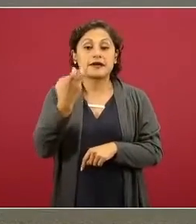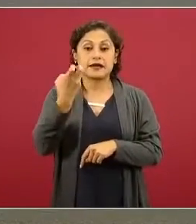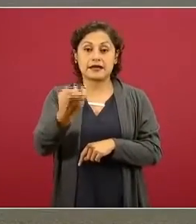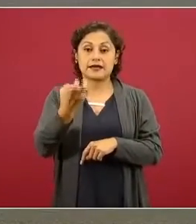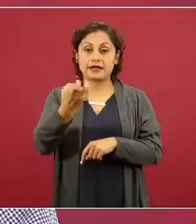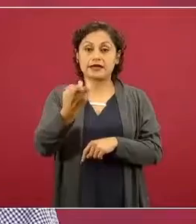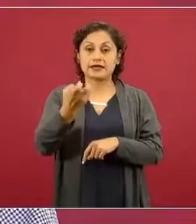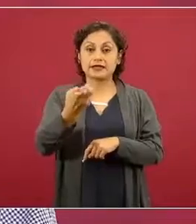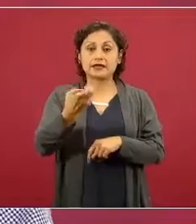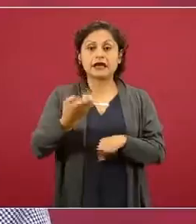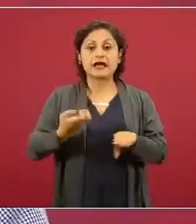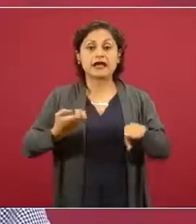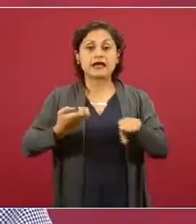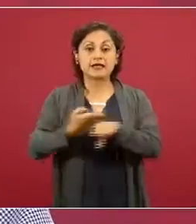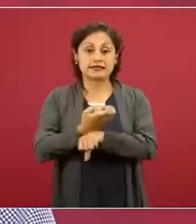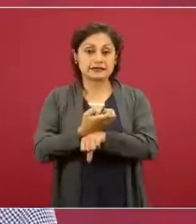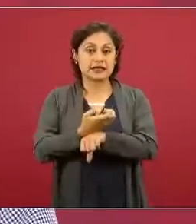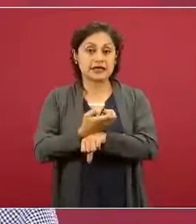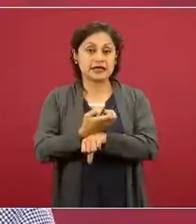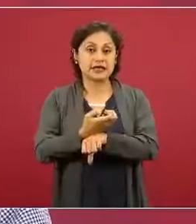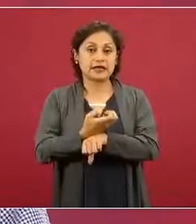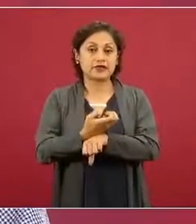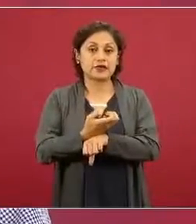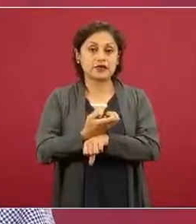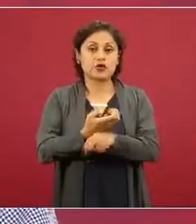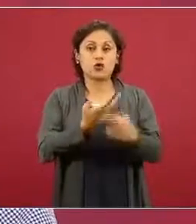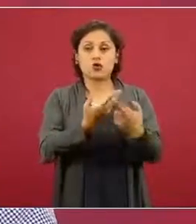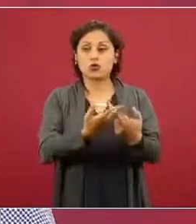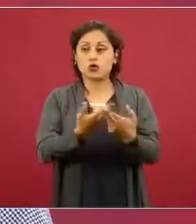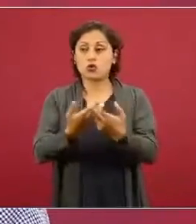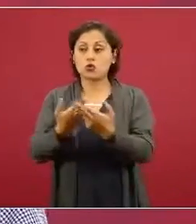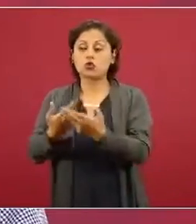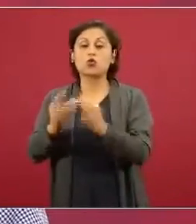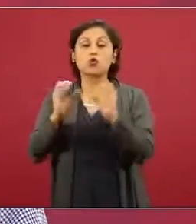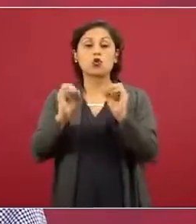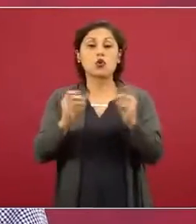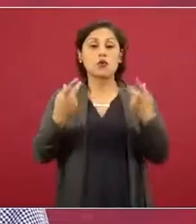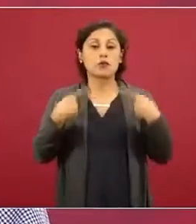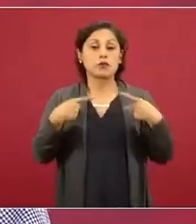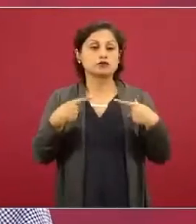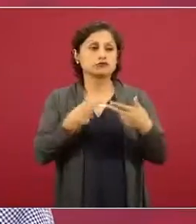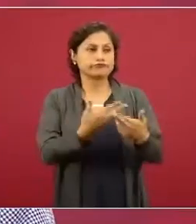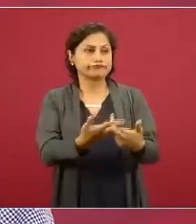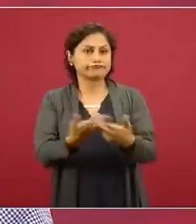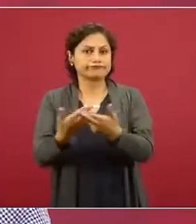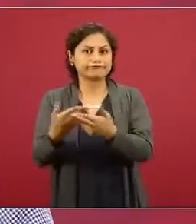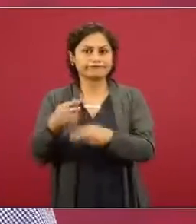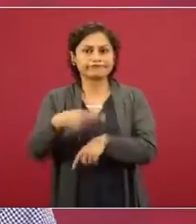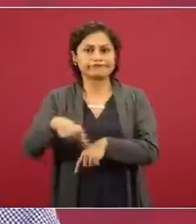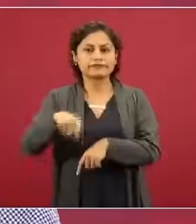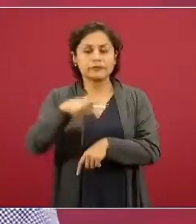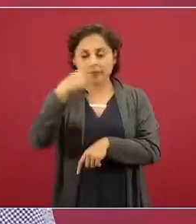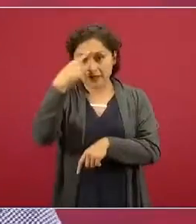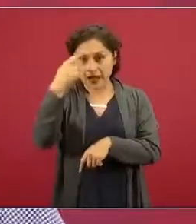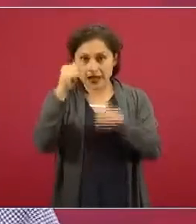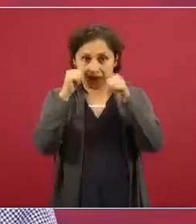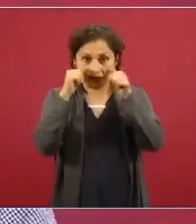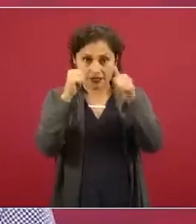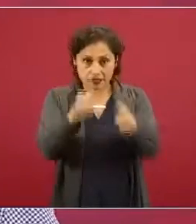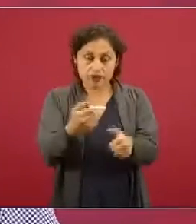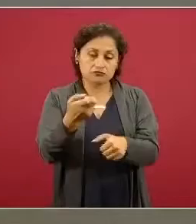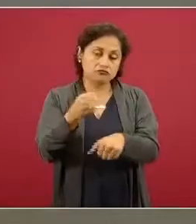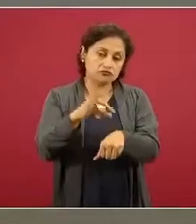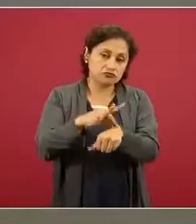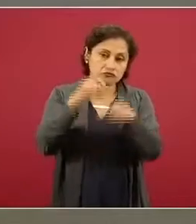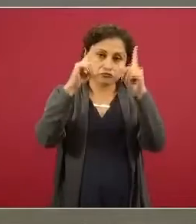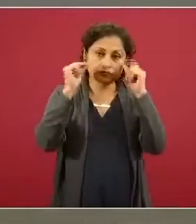resolutiva, no solamente por las camas, sino también por el personal, por el equipamiento que tienen y que de manera con intercambios de